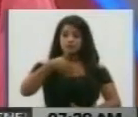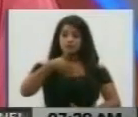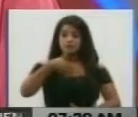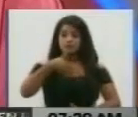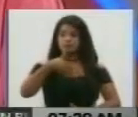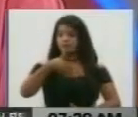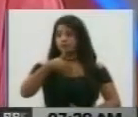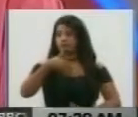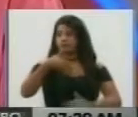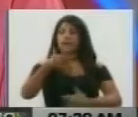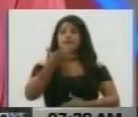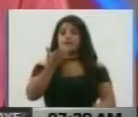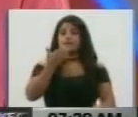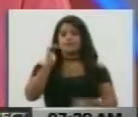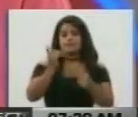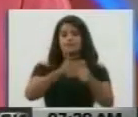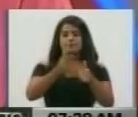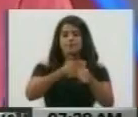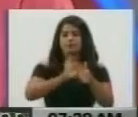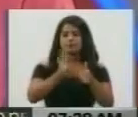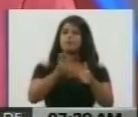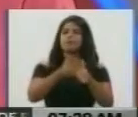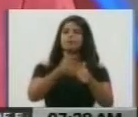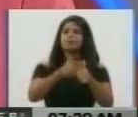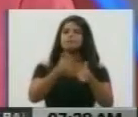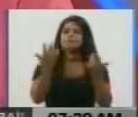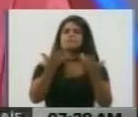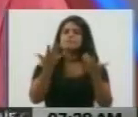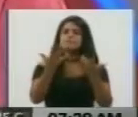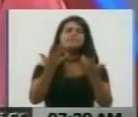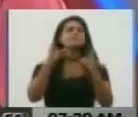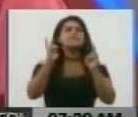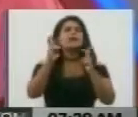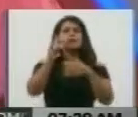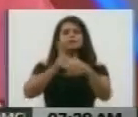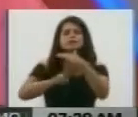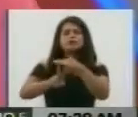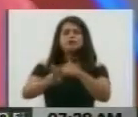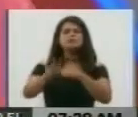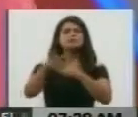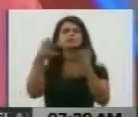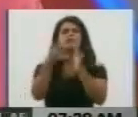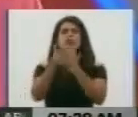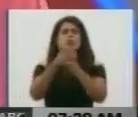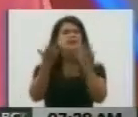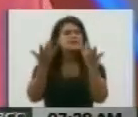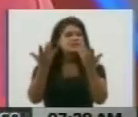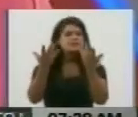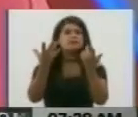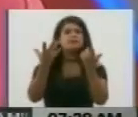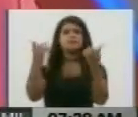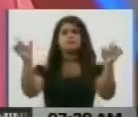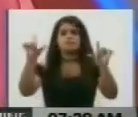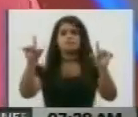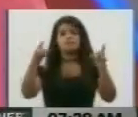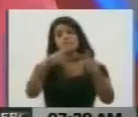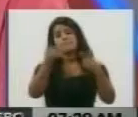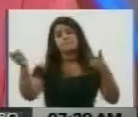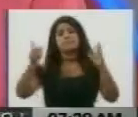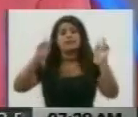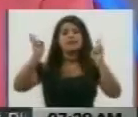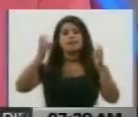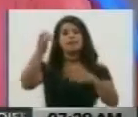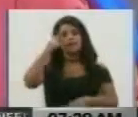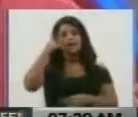es, digamos, la visión cortoplacista de, digamos, la lógica mediática, que te impone un tema del día, un tema